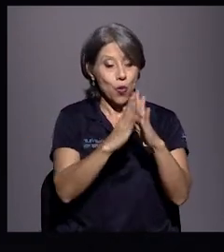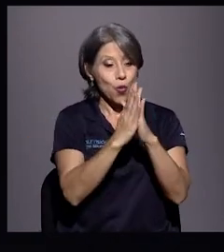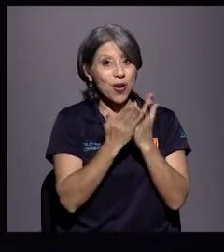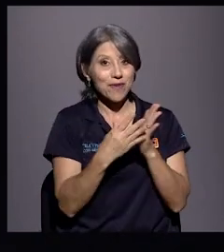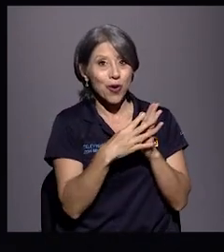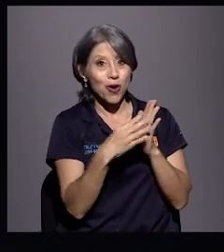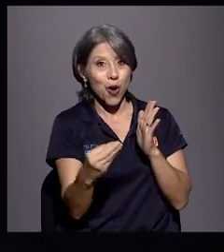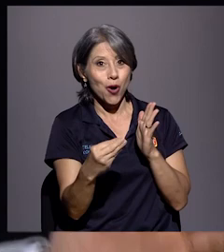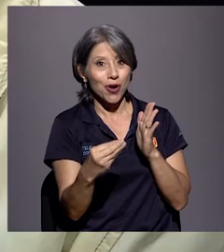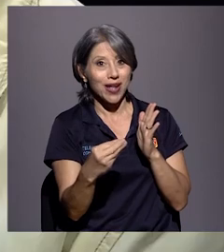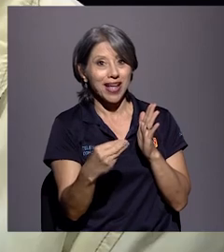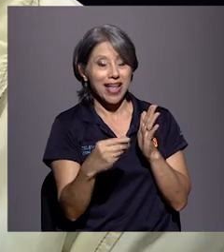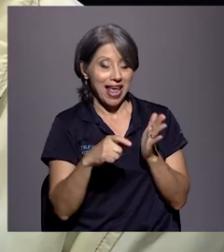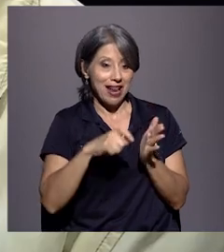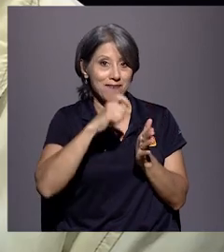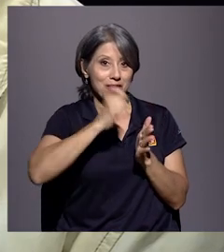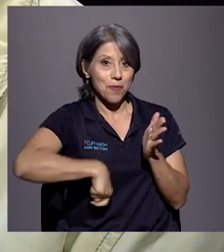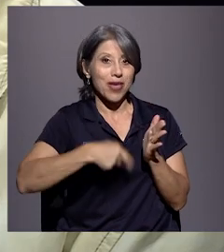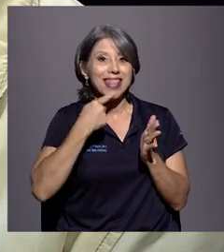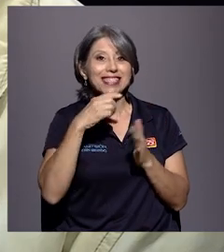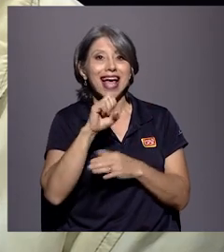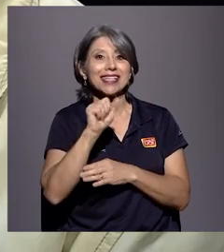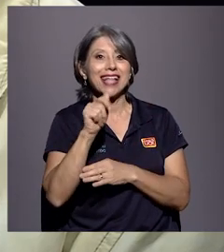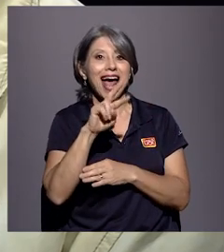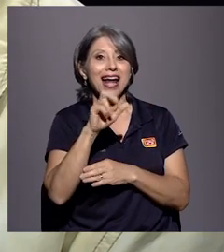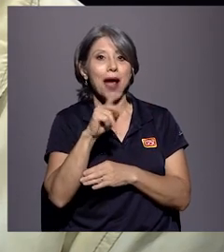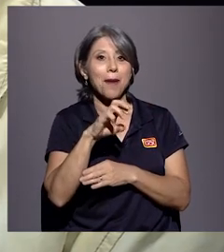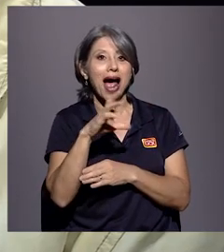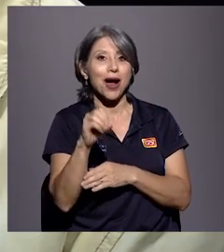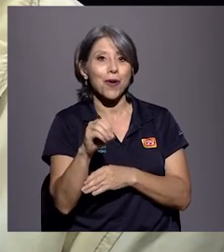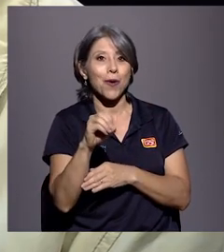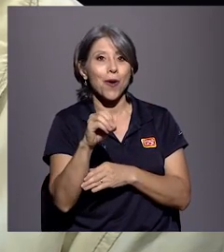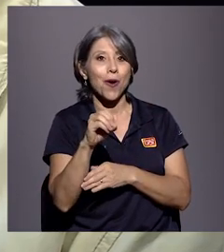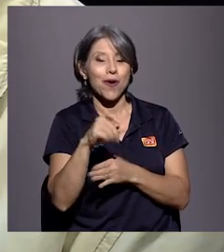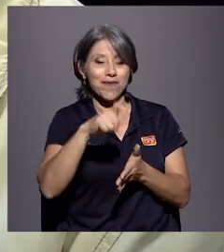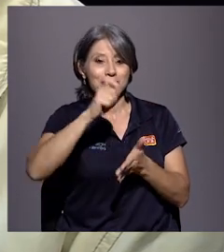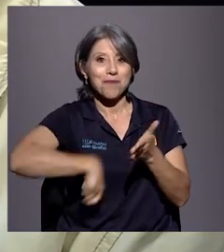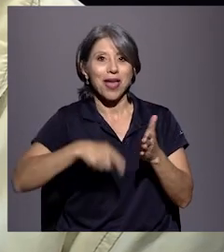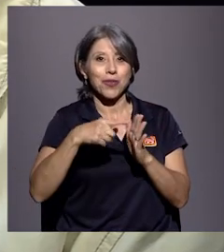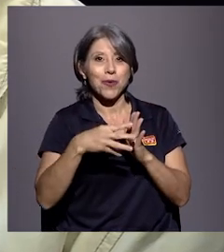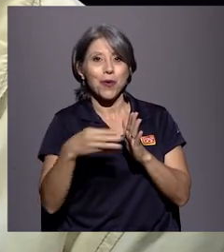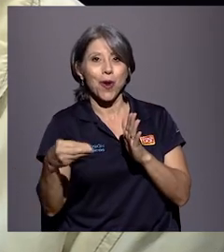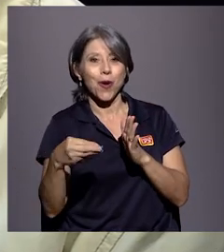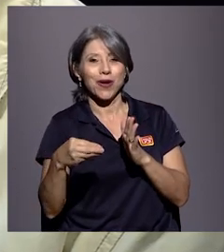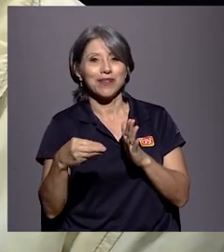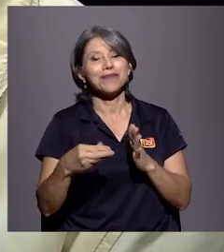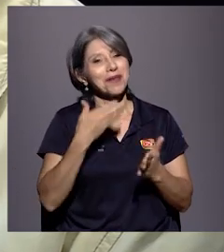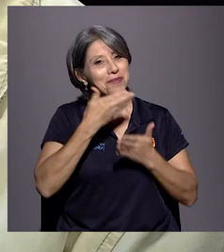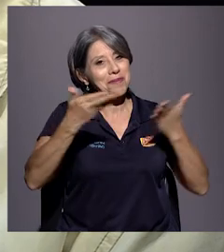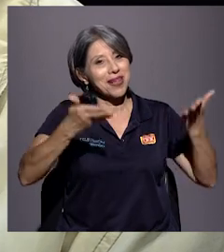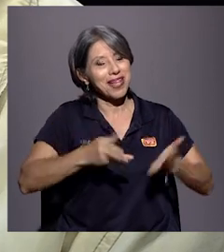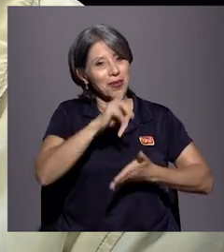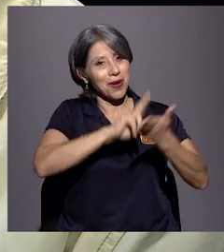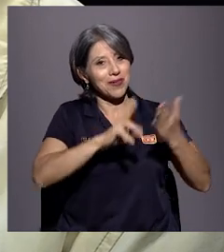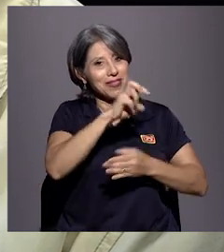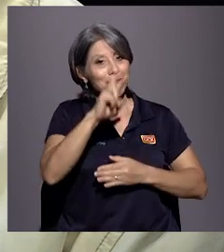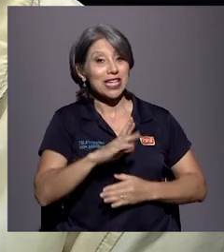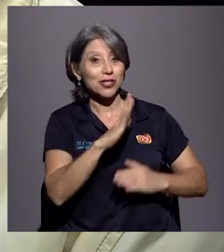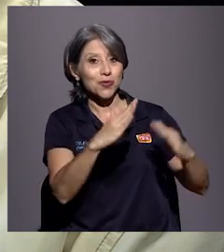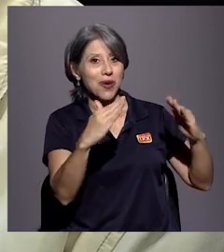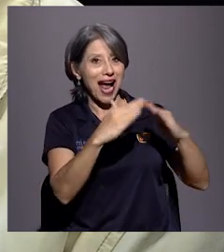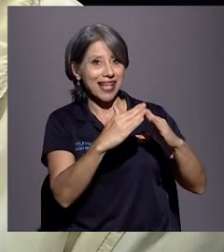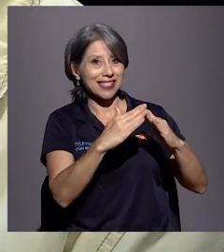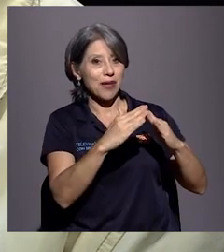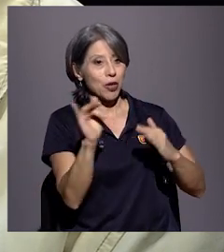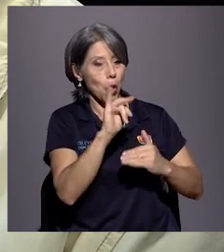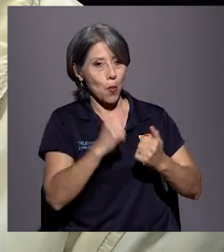en un clon. Así que, sí, bienvenido a la Universidad de Costa Rica. Esta es su casa. De verdad que como latinoamericanista es un placer tenerlo de